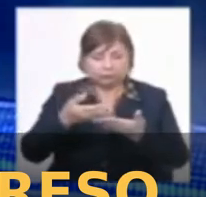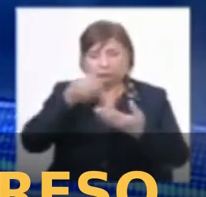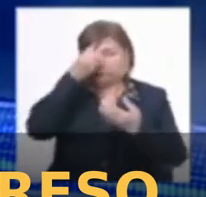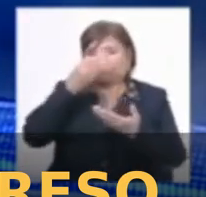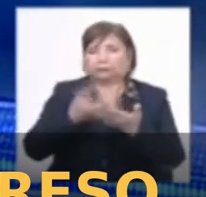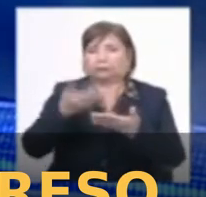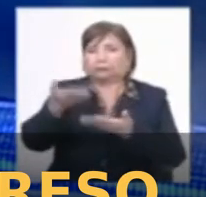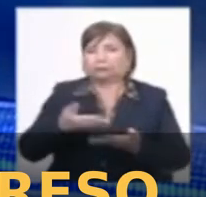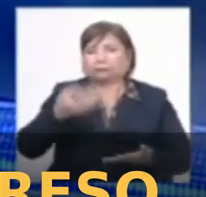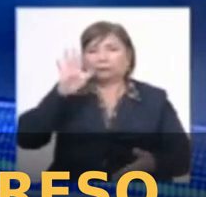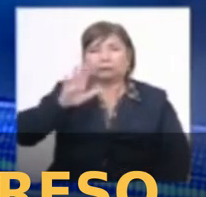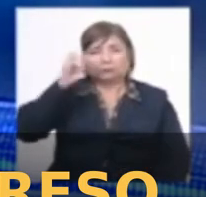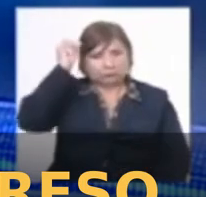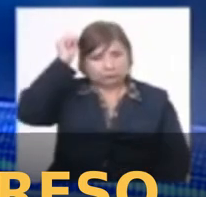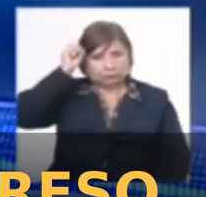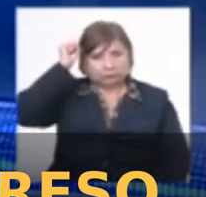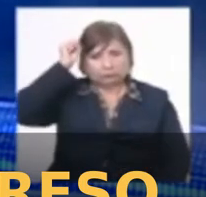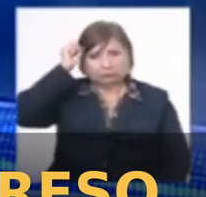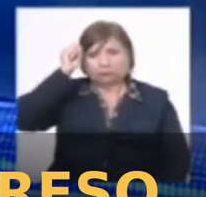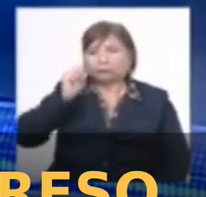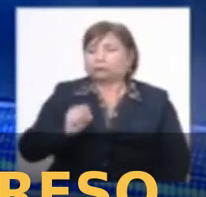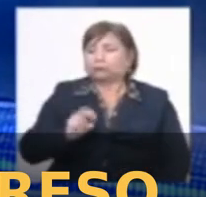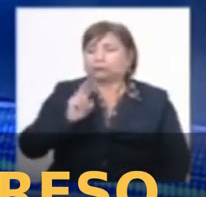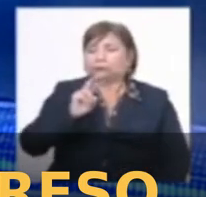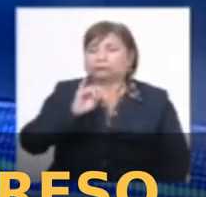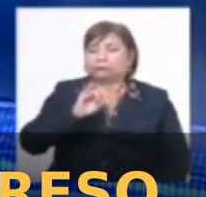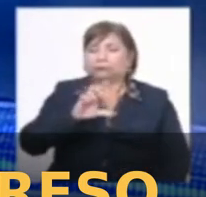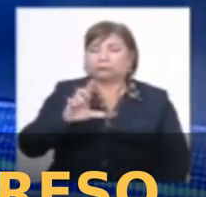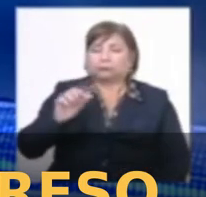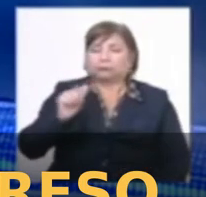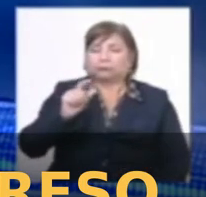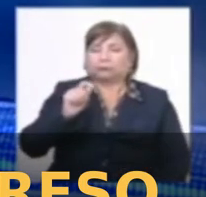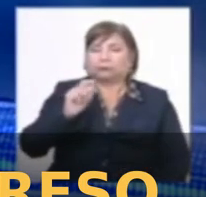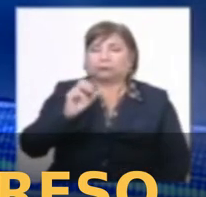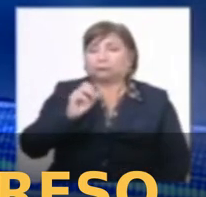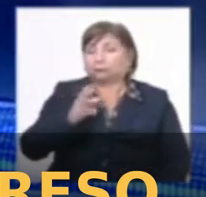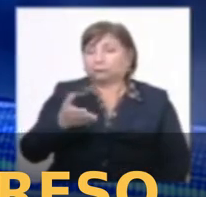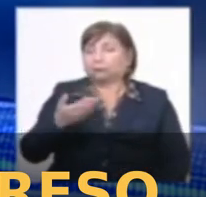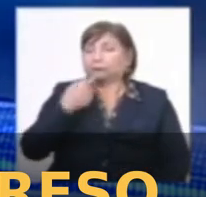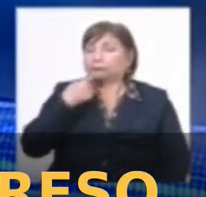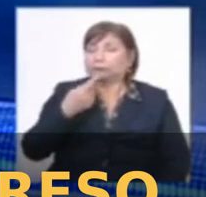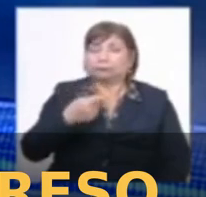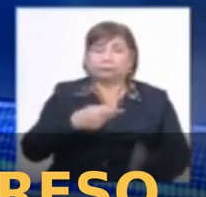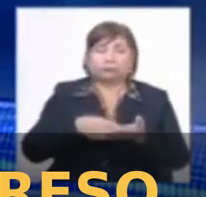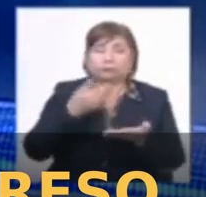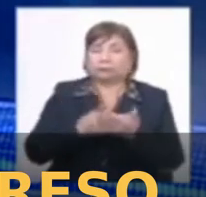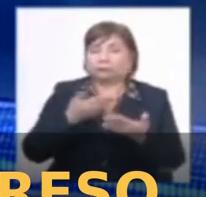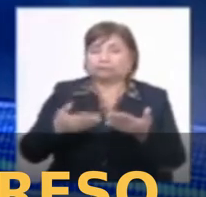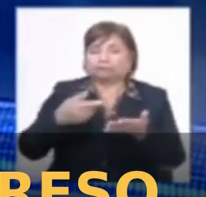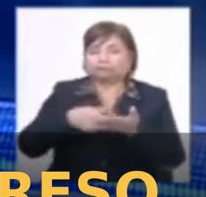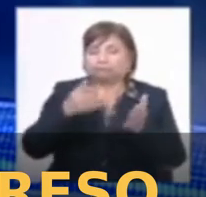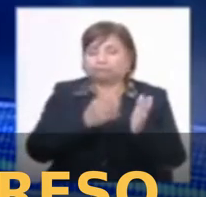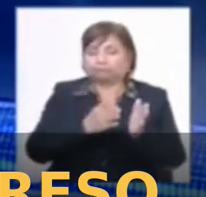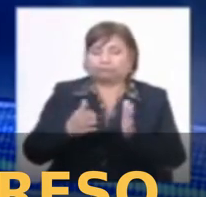sobrinos y Villaverde también coordinaba todo. Así lo señaló Karelín López. Que él materializaba las